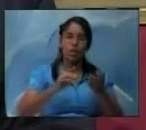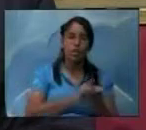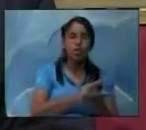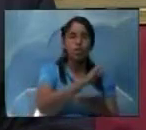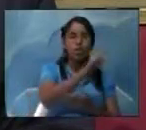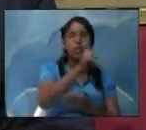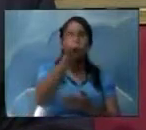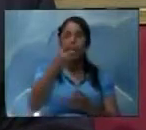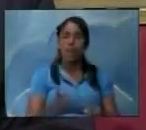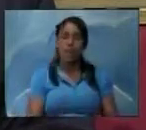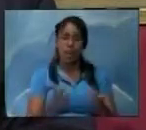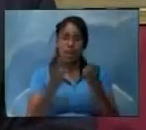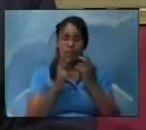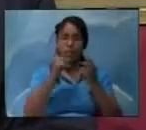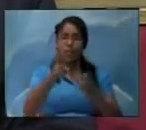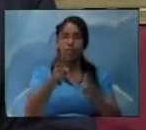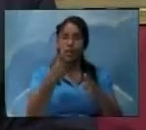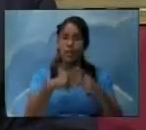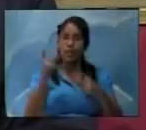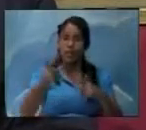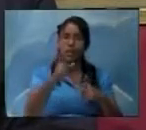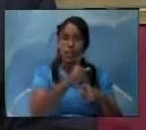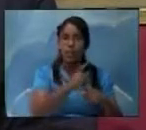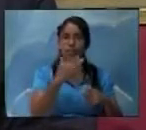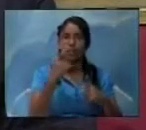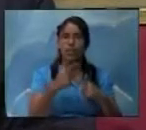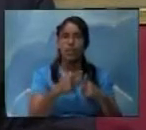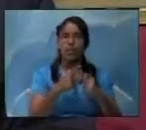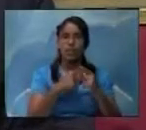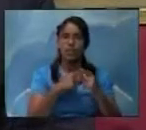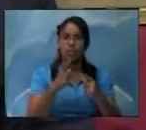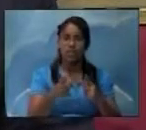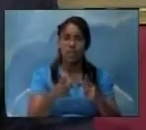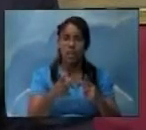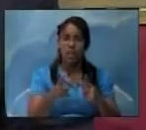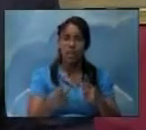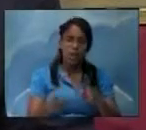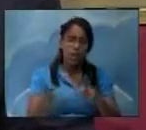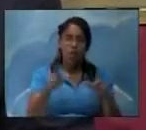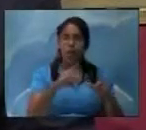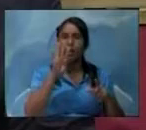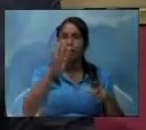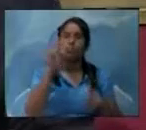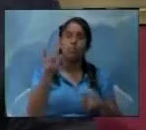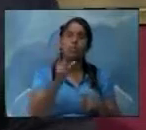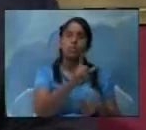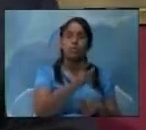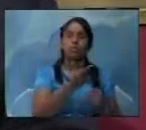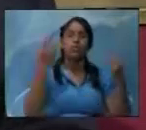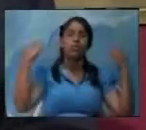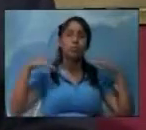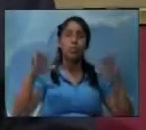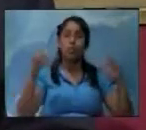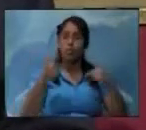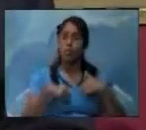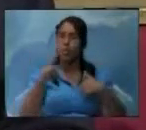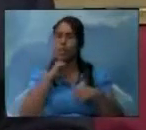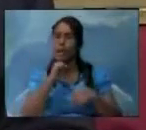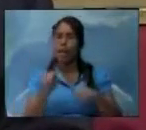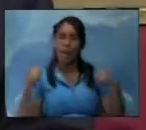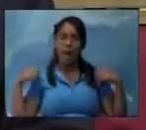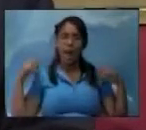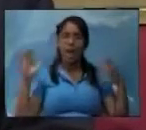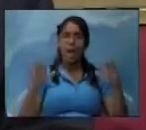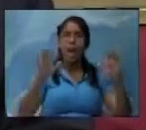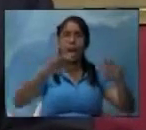glorificó en la vida de Sadrach, de Mesach y Abednego. Ese cuarto personaje, supongo yo, que era el